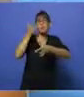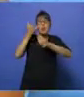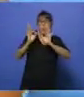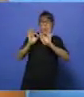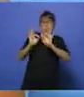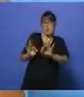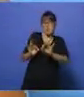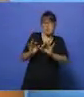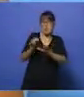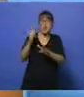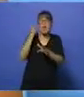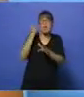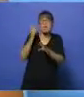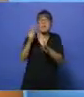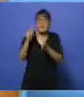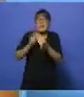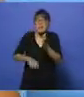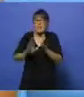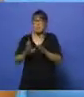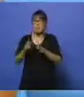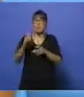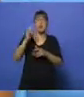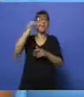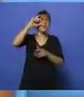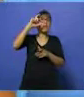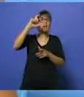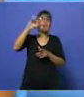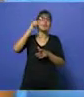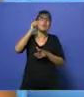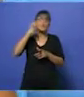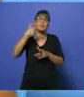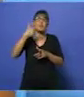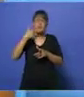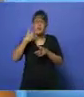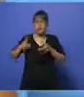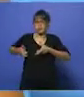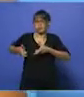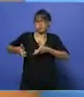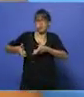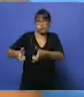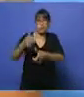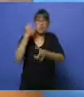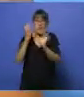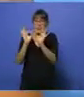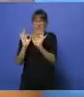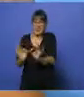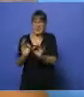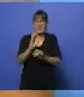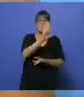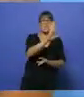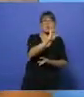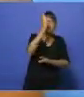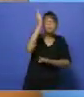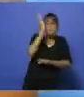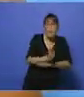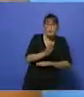una firma de que Cogas nos habilite la obra para empezar con 2.800 metros que va a cubrir con lo que está hecho más esta etapa el 50% de la localidad